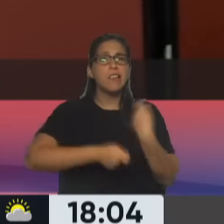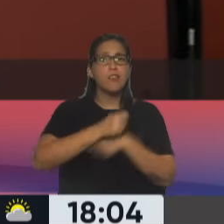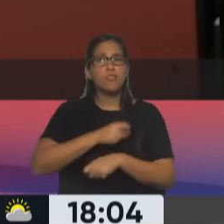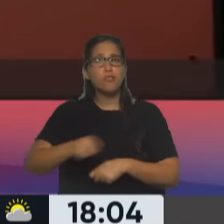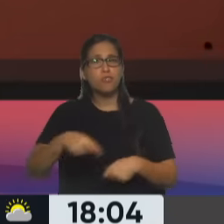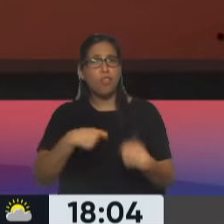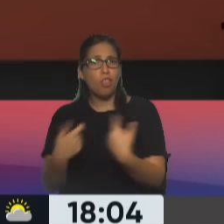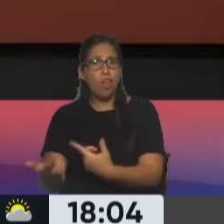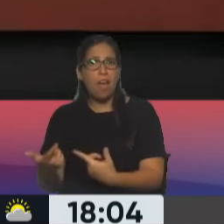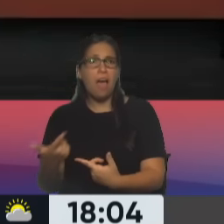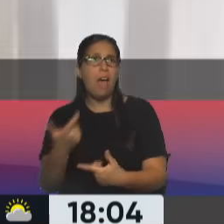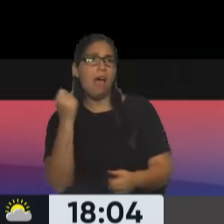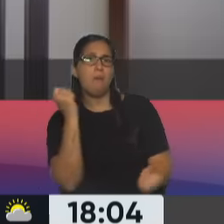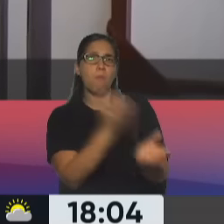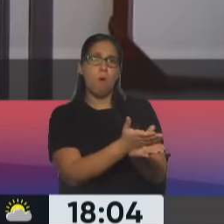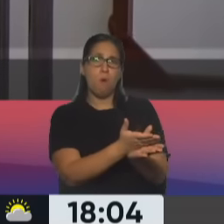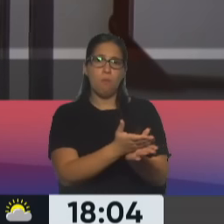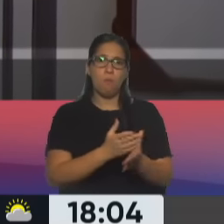isla caribeña.